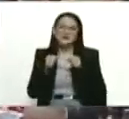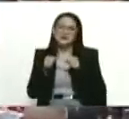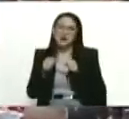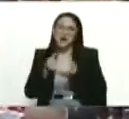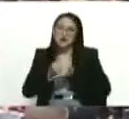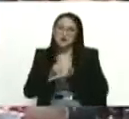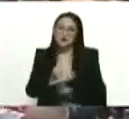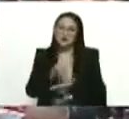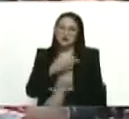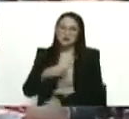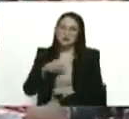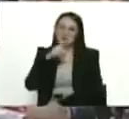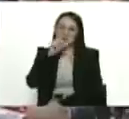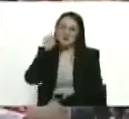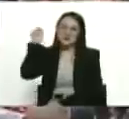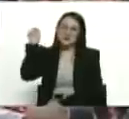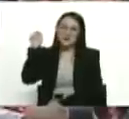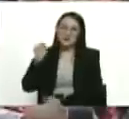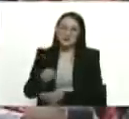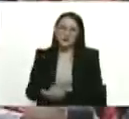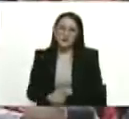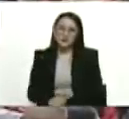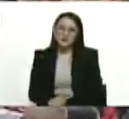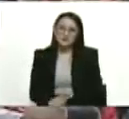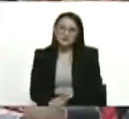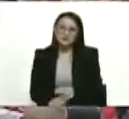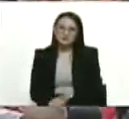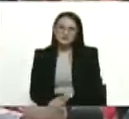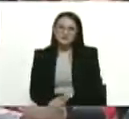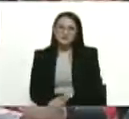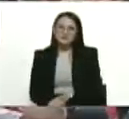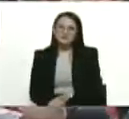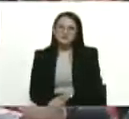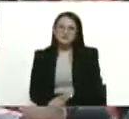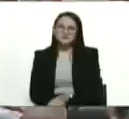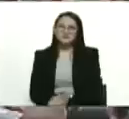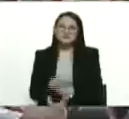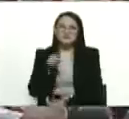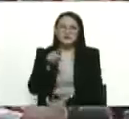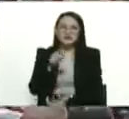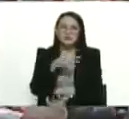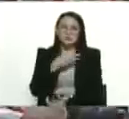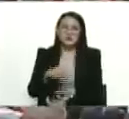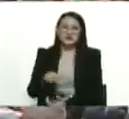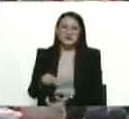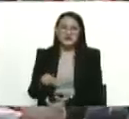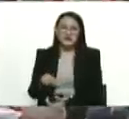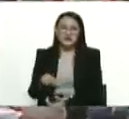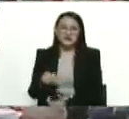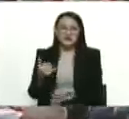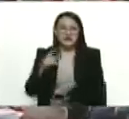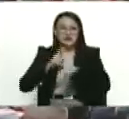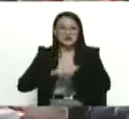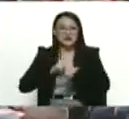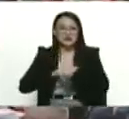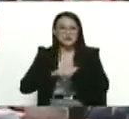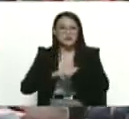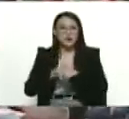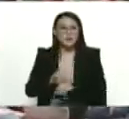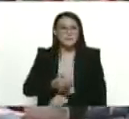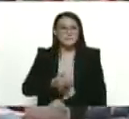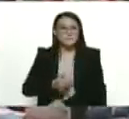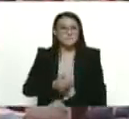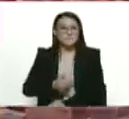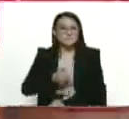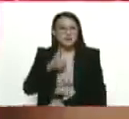a nuestro presidente Nicolás Maduro Moro. No ha habido a un presidente en la era republicana más